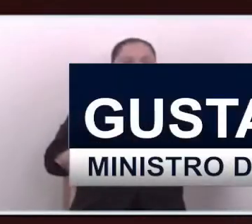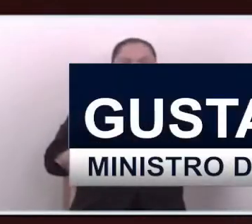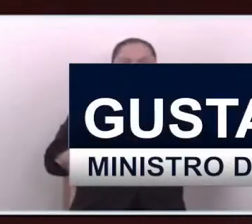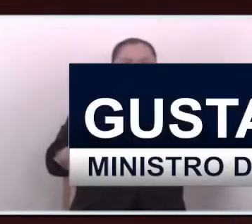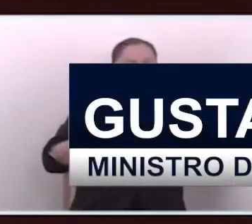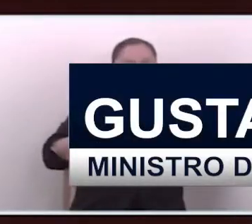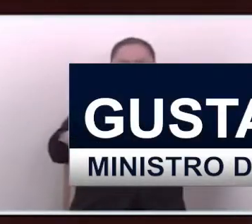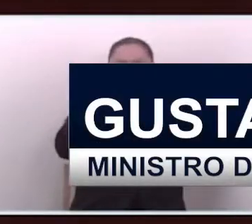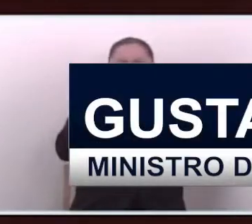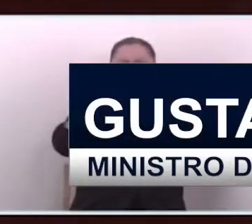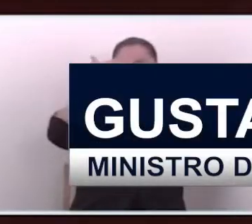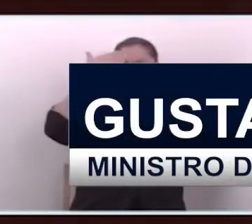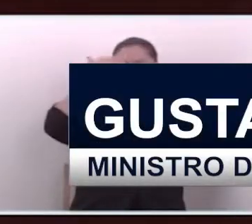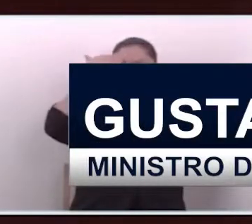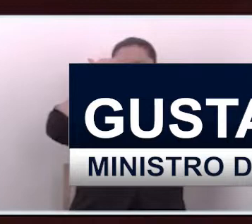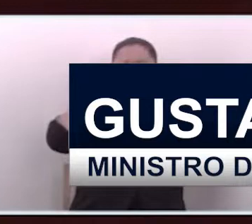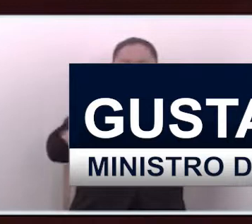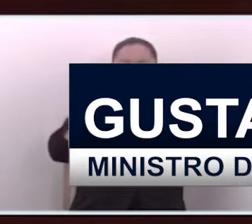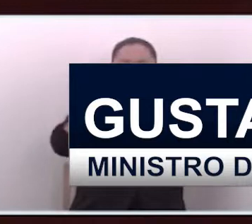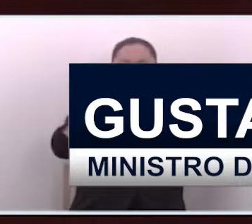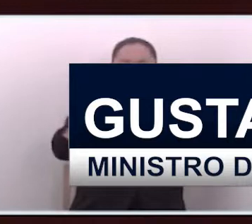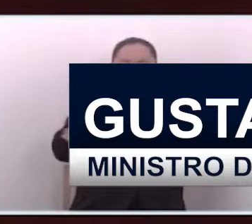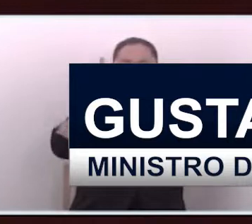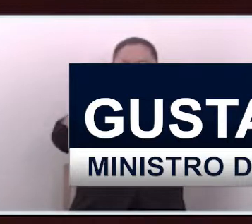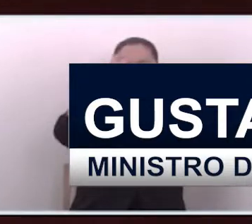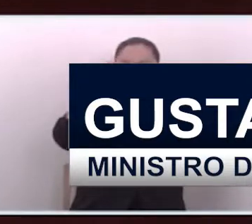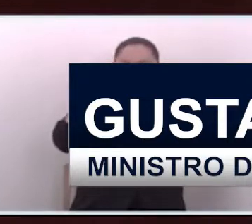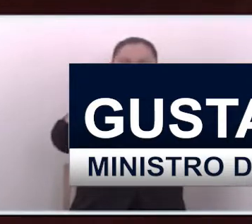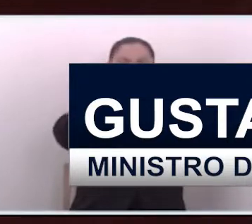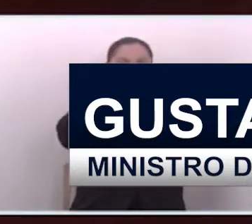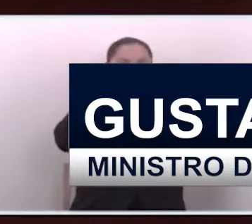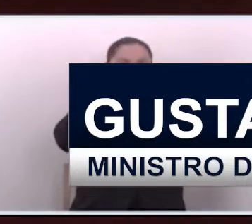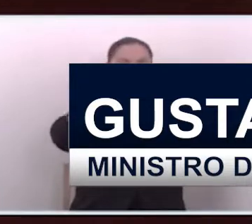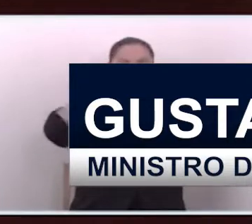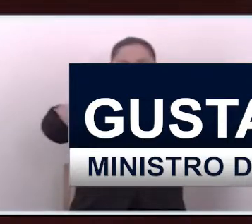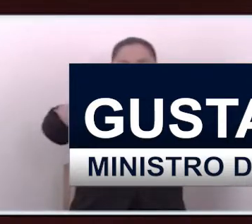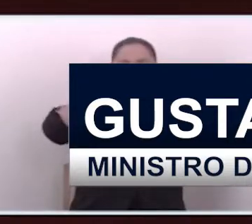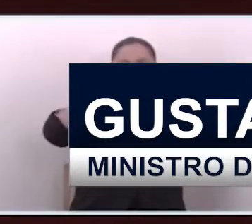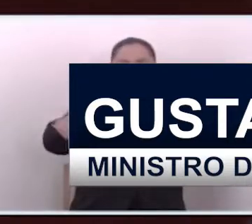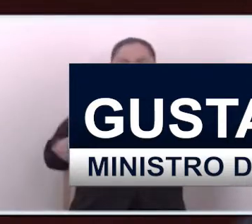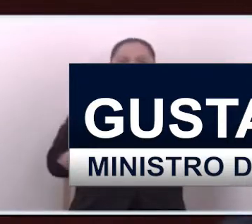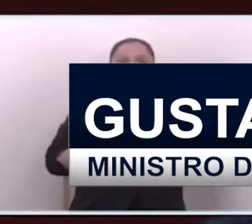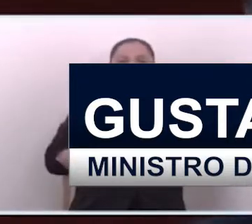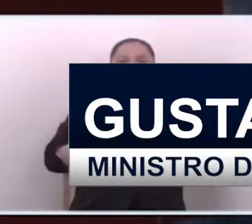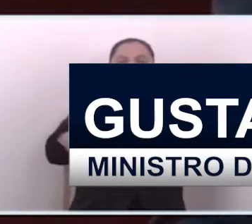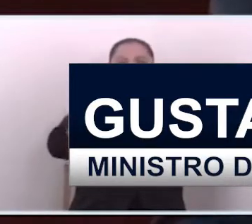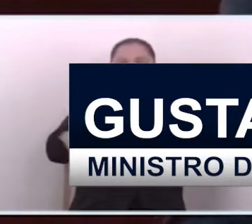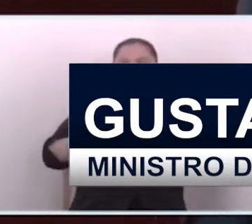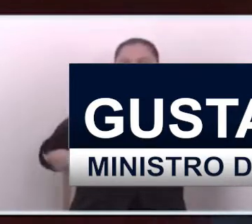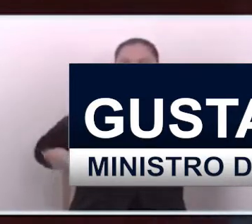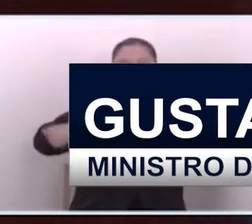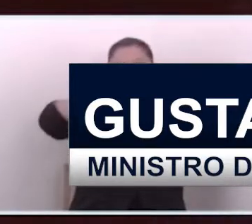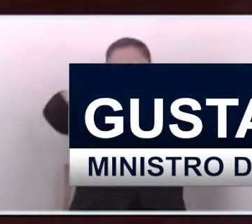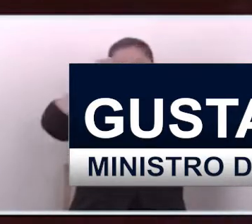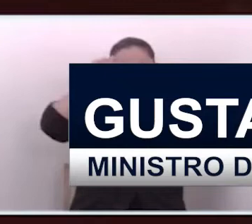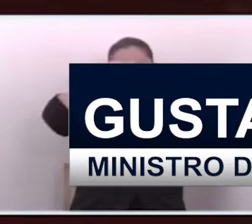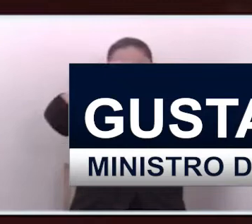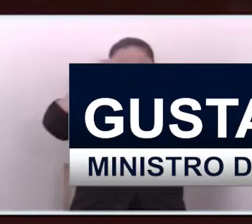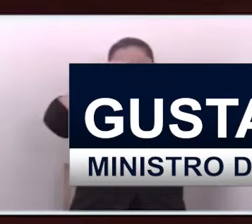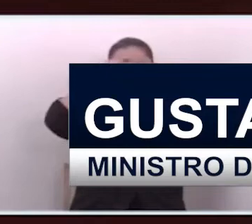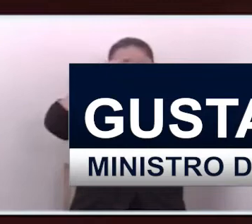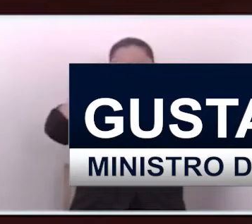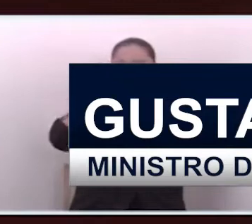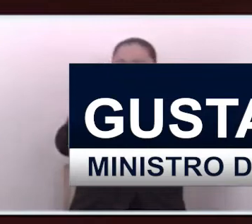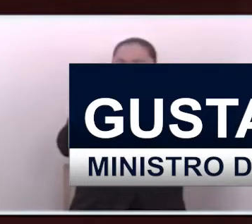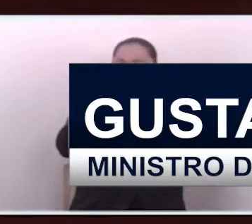sabido los resultados obtenidos en beneficio de la población, los salvadoreños trabajadores y